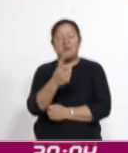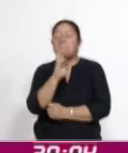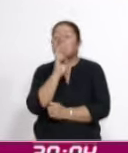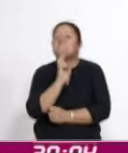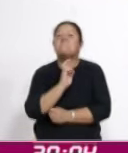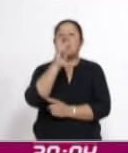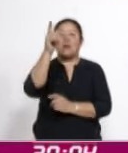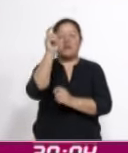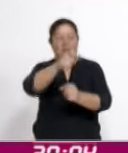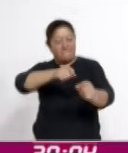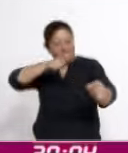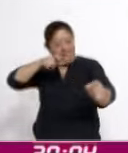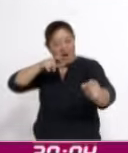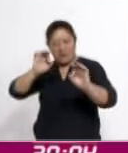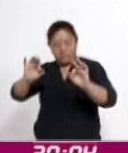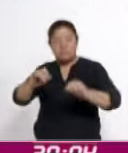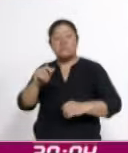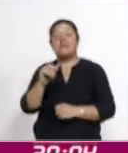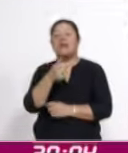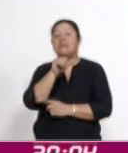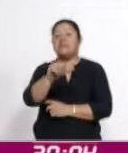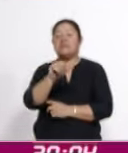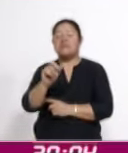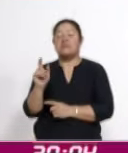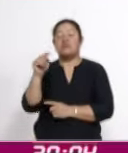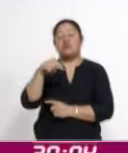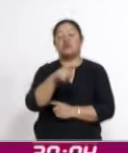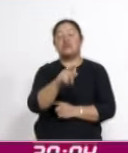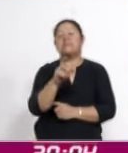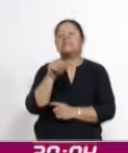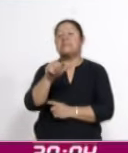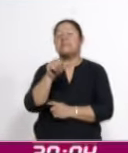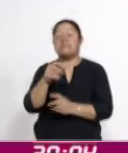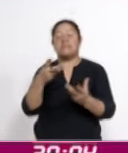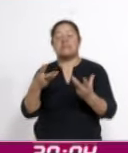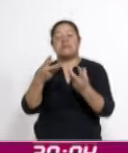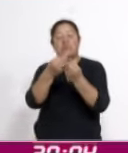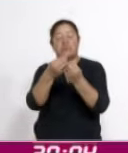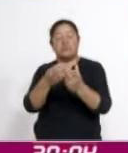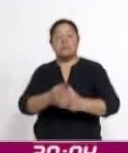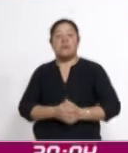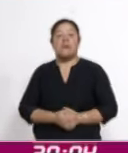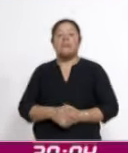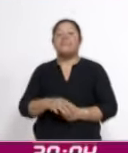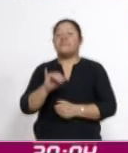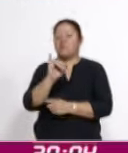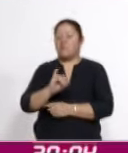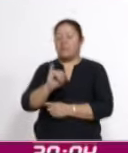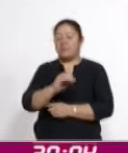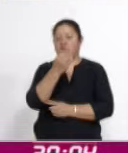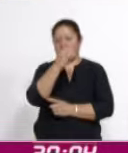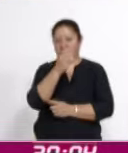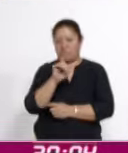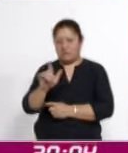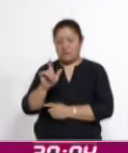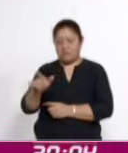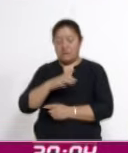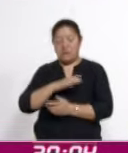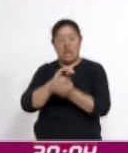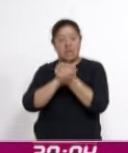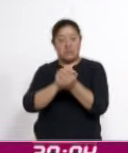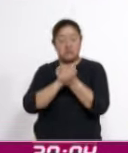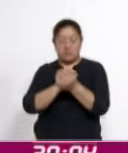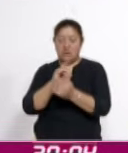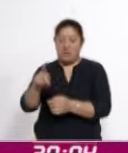orbe 16 de recurvo y 16 de compuesto cabe recordar que el jueves 17 de octubre será el sorteo